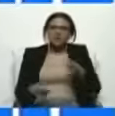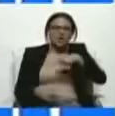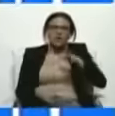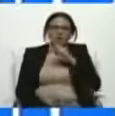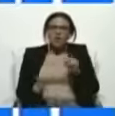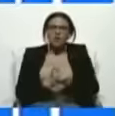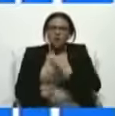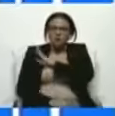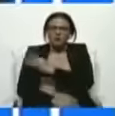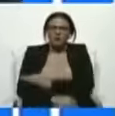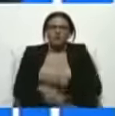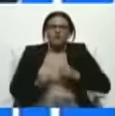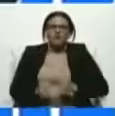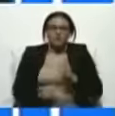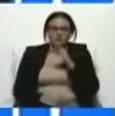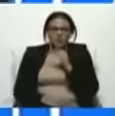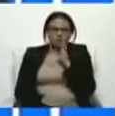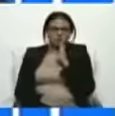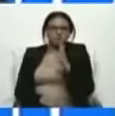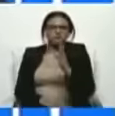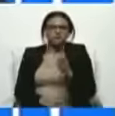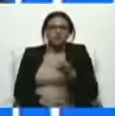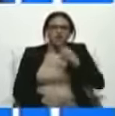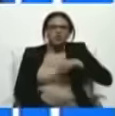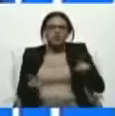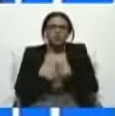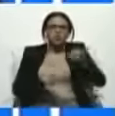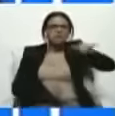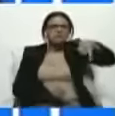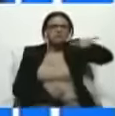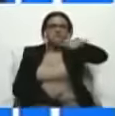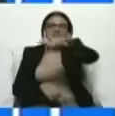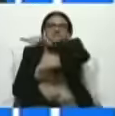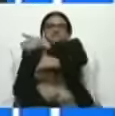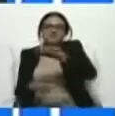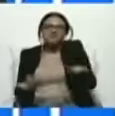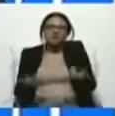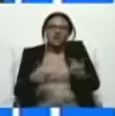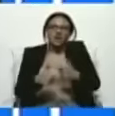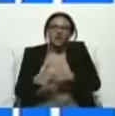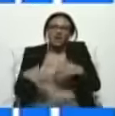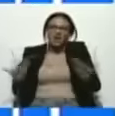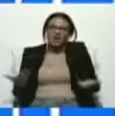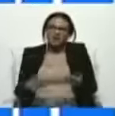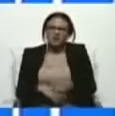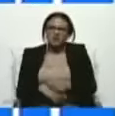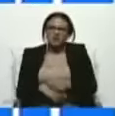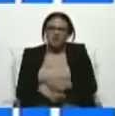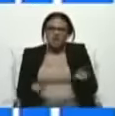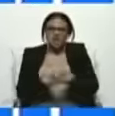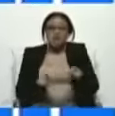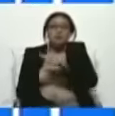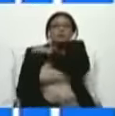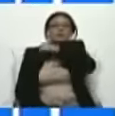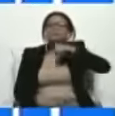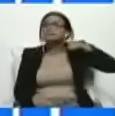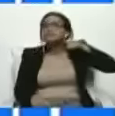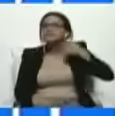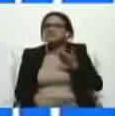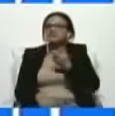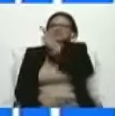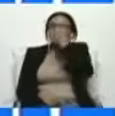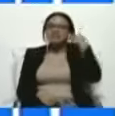el embajador gringo, se fue a su casa, puso los pies sobre la mesa de la sala de Ramos Ayub, allá